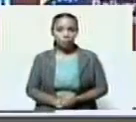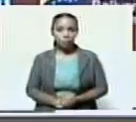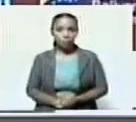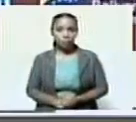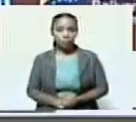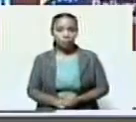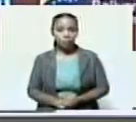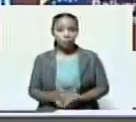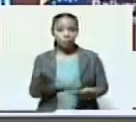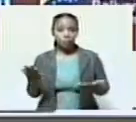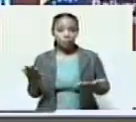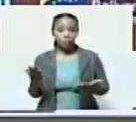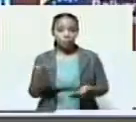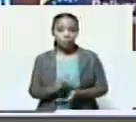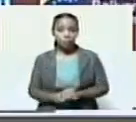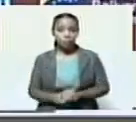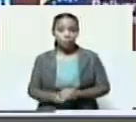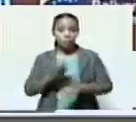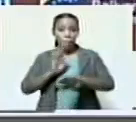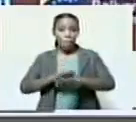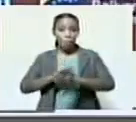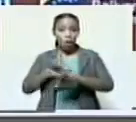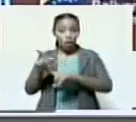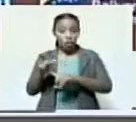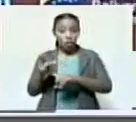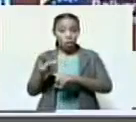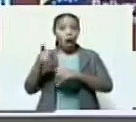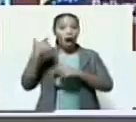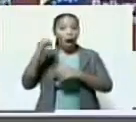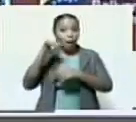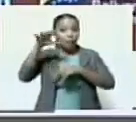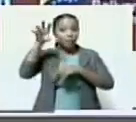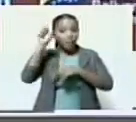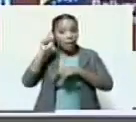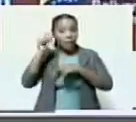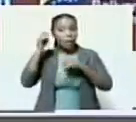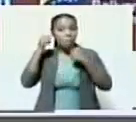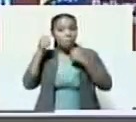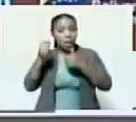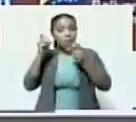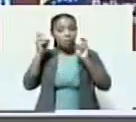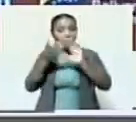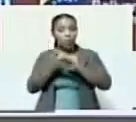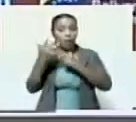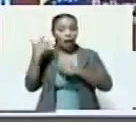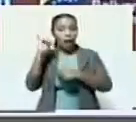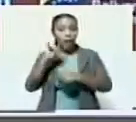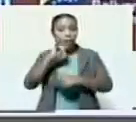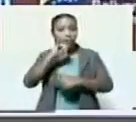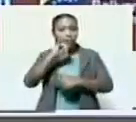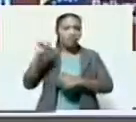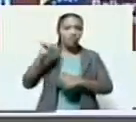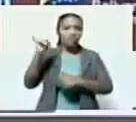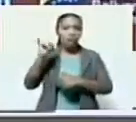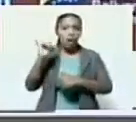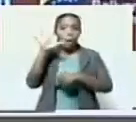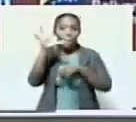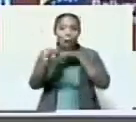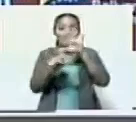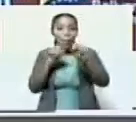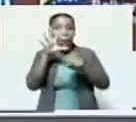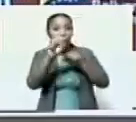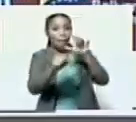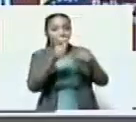Y por eso hay que entender esto, ¿no? Bien, y mientras exista una demanda de consumo en estos